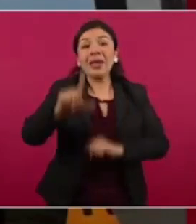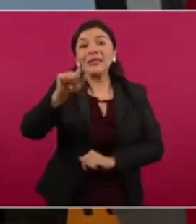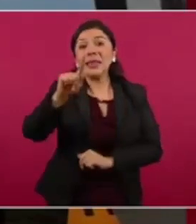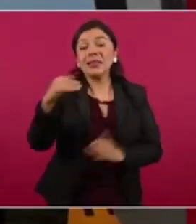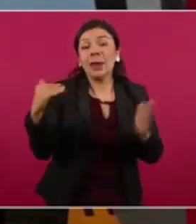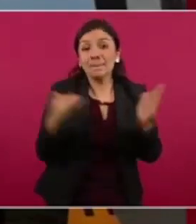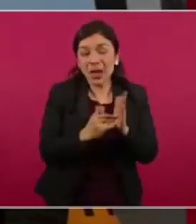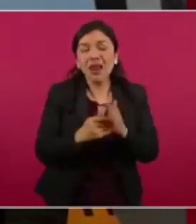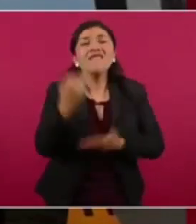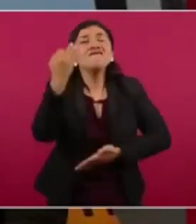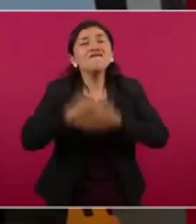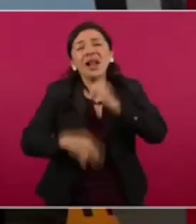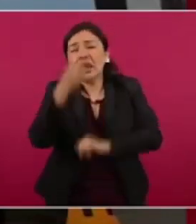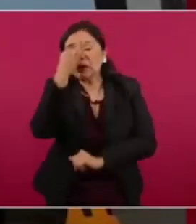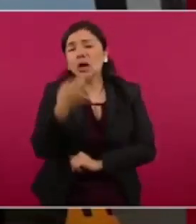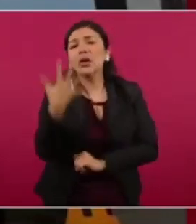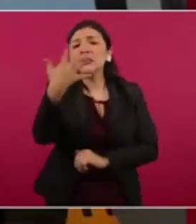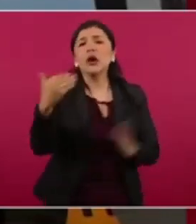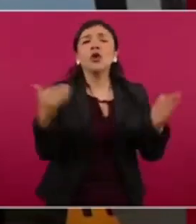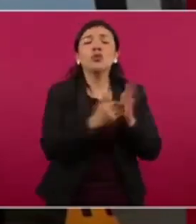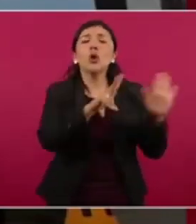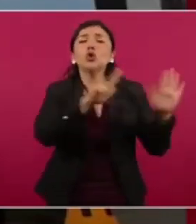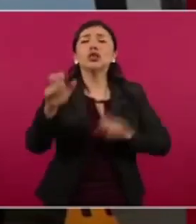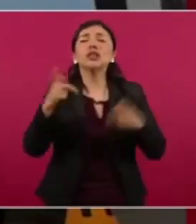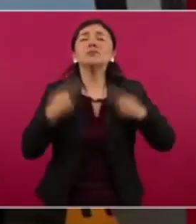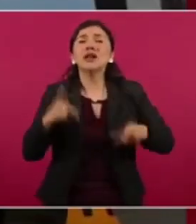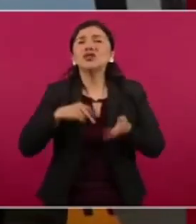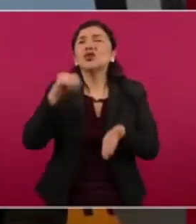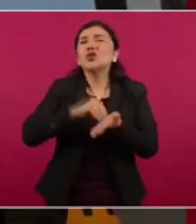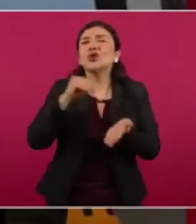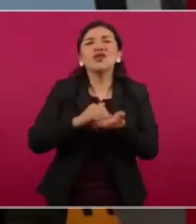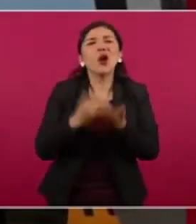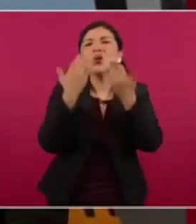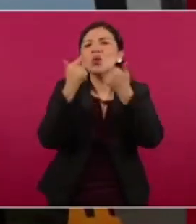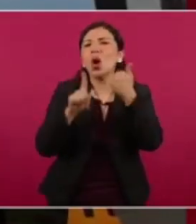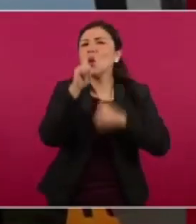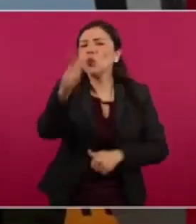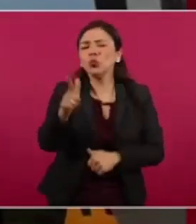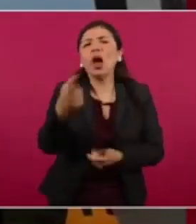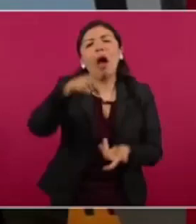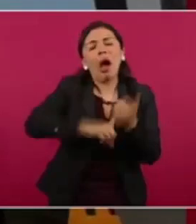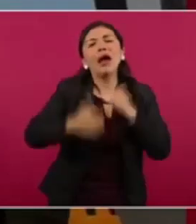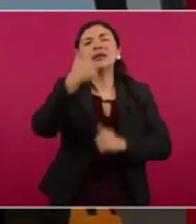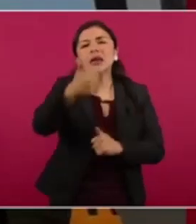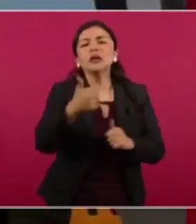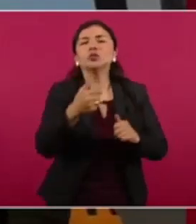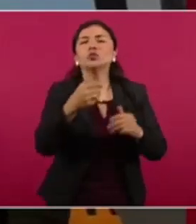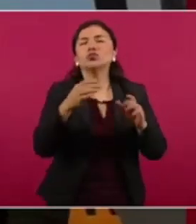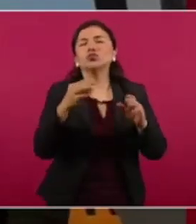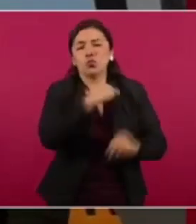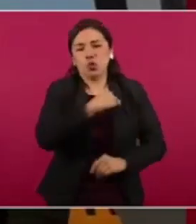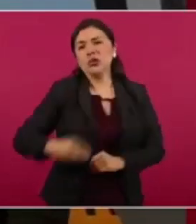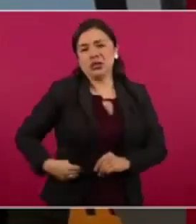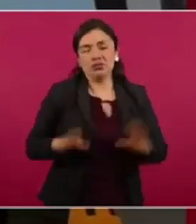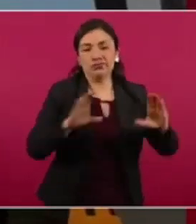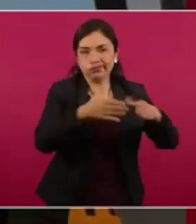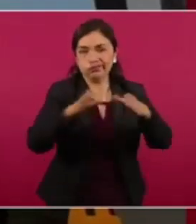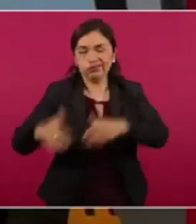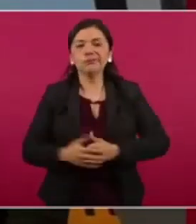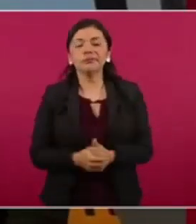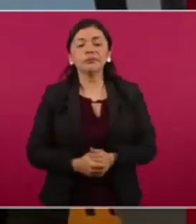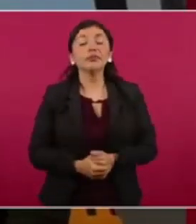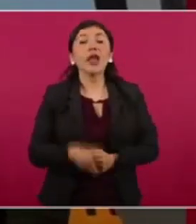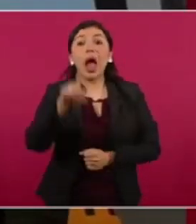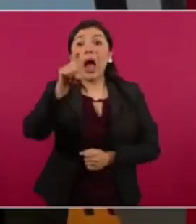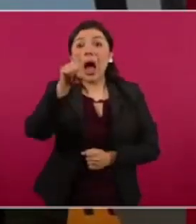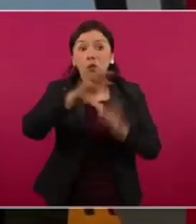más quedan 5,800 personas afectadas en los 6 municipios. Se ha recuperado el sistema de